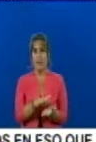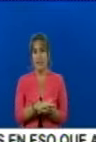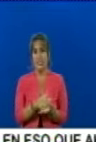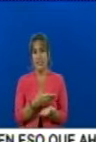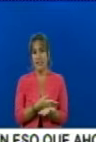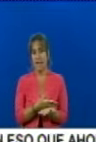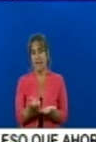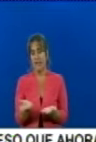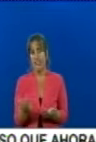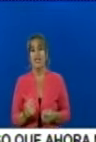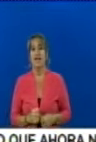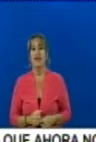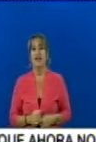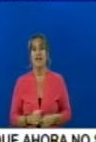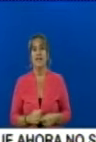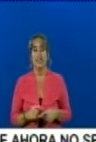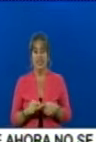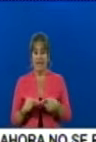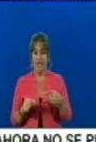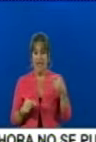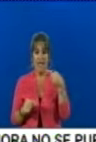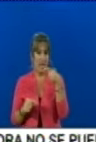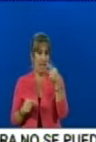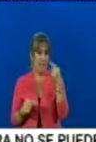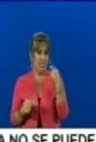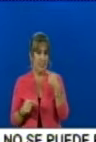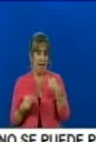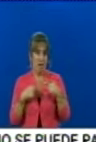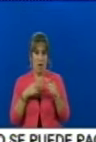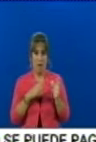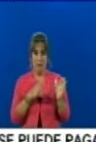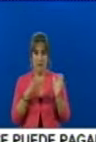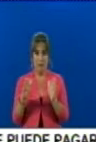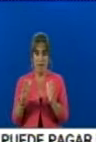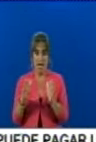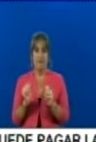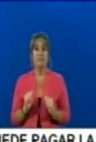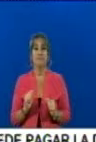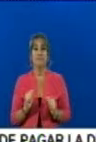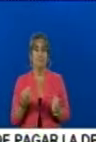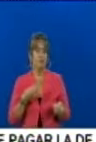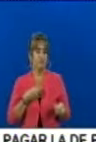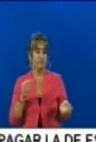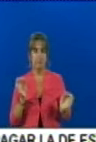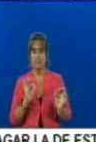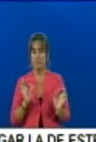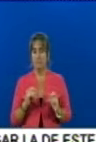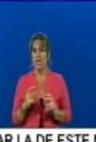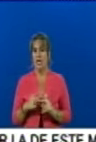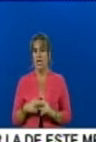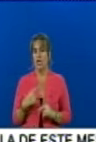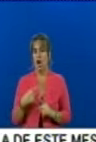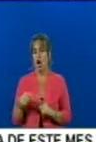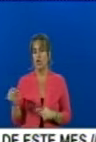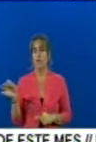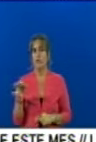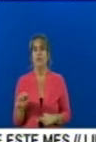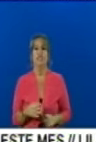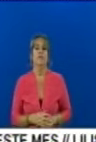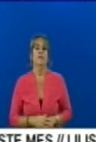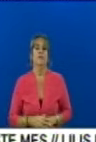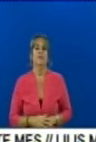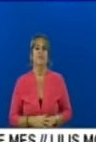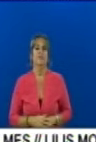entrega de esa crema dental en esa parte del Distrito 3 que no recibió y el resto de los municipios.